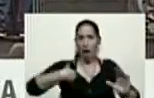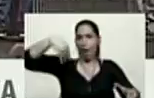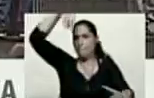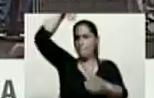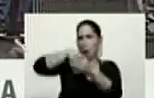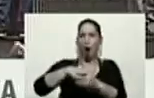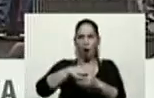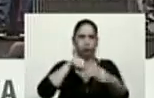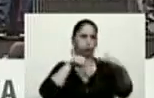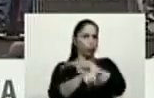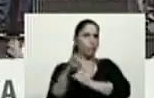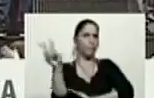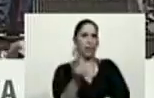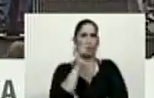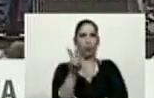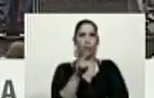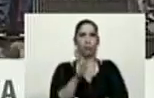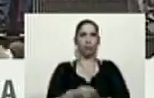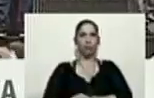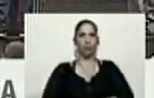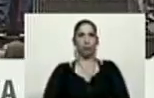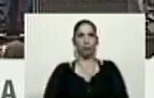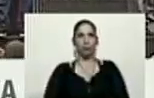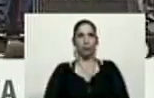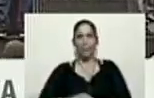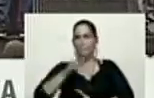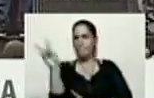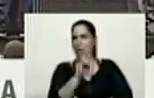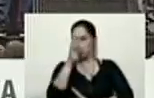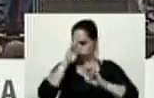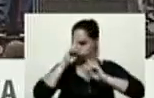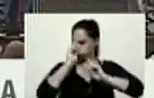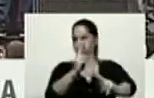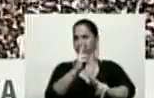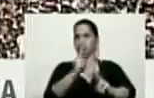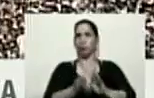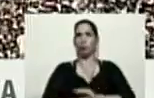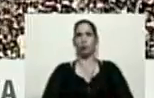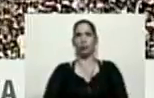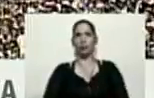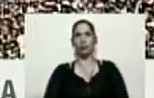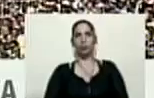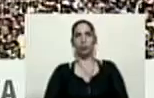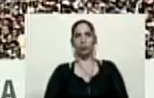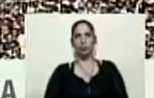los asuntos internos de Venezuela. ¡Venezuela se respeta!